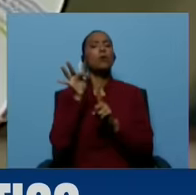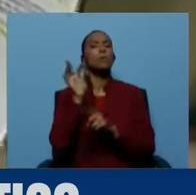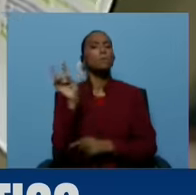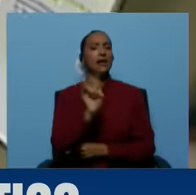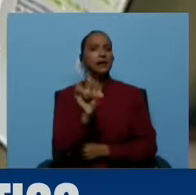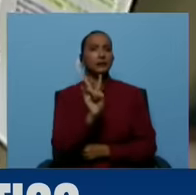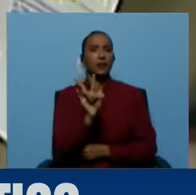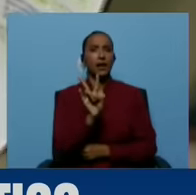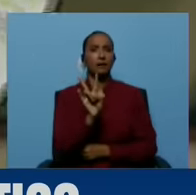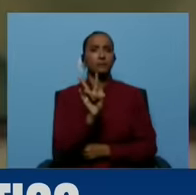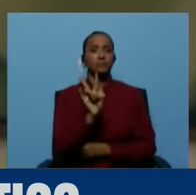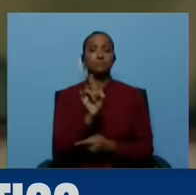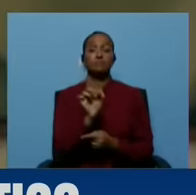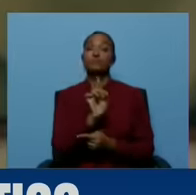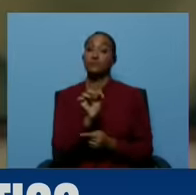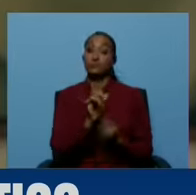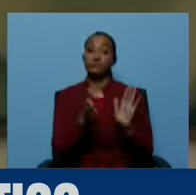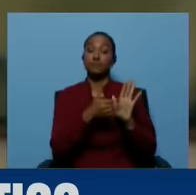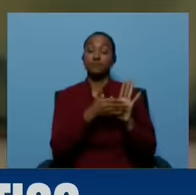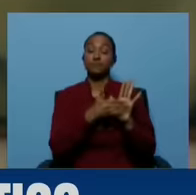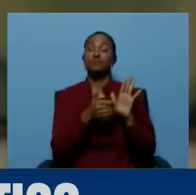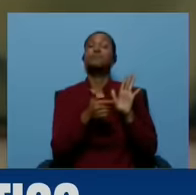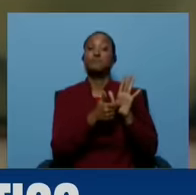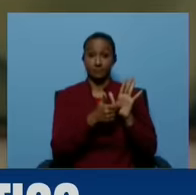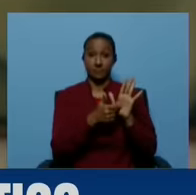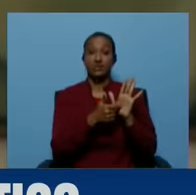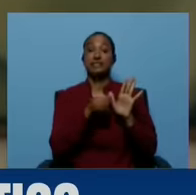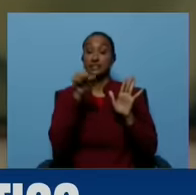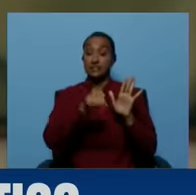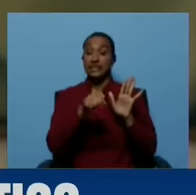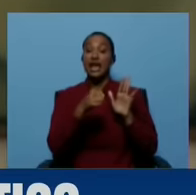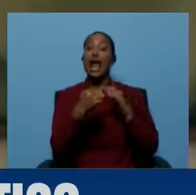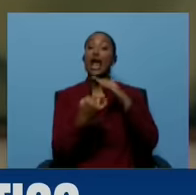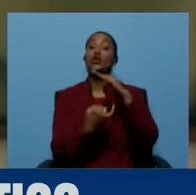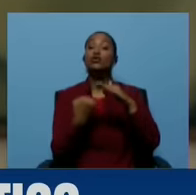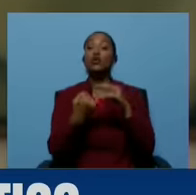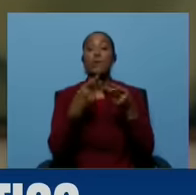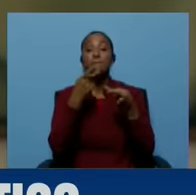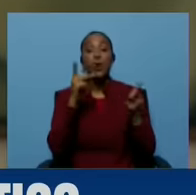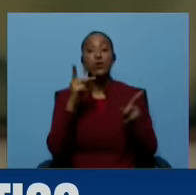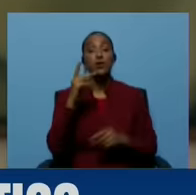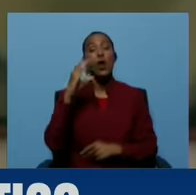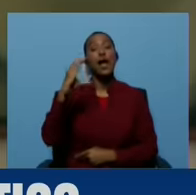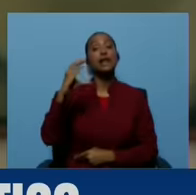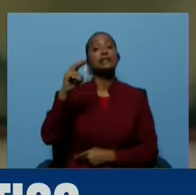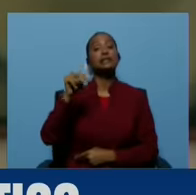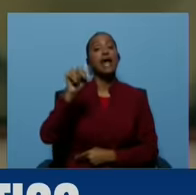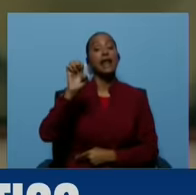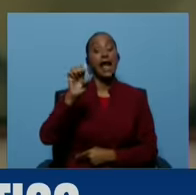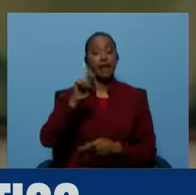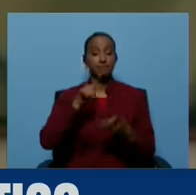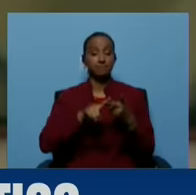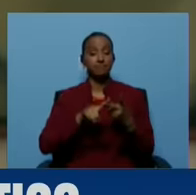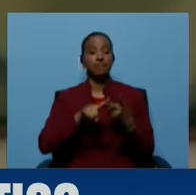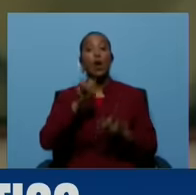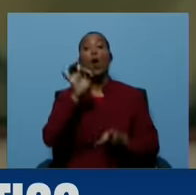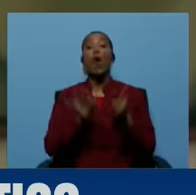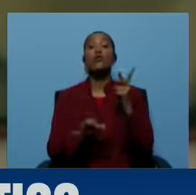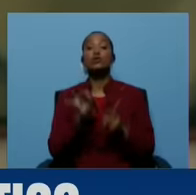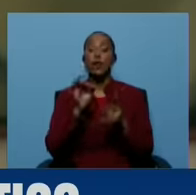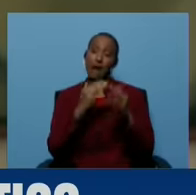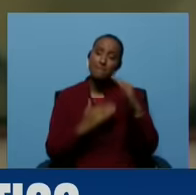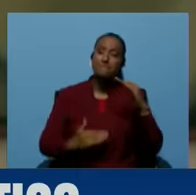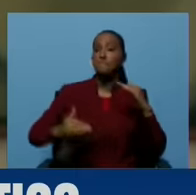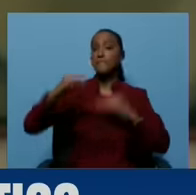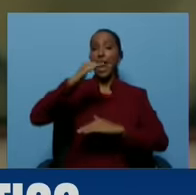sino los poderes públicos en nuestro país, el poder electoral, el Poder Judicial, porque